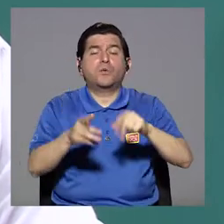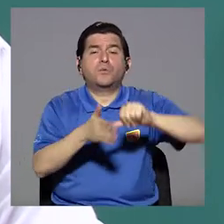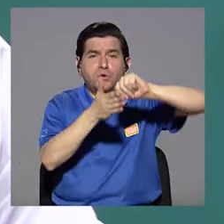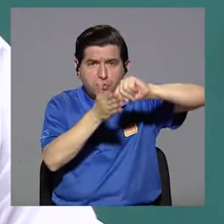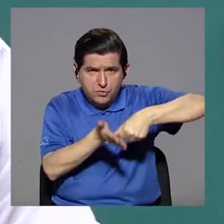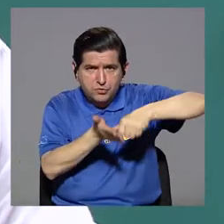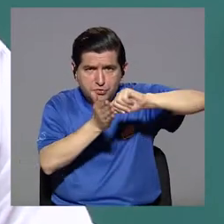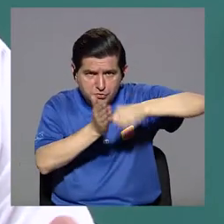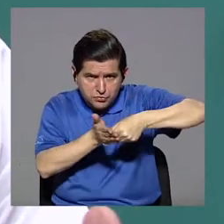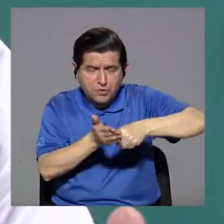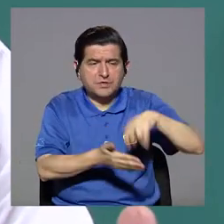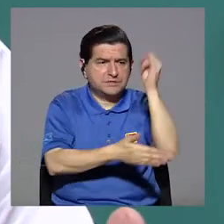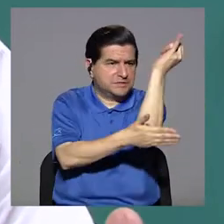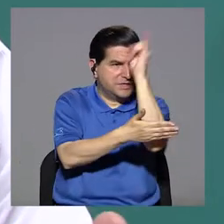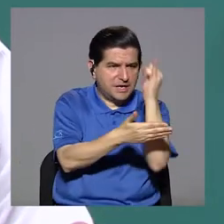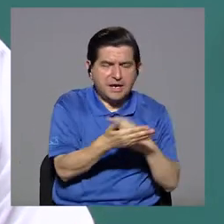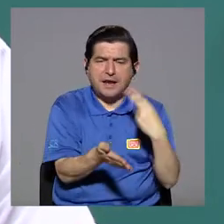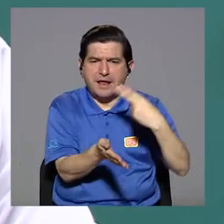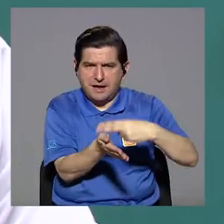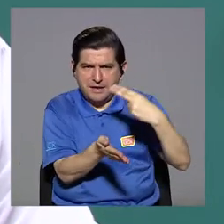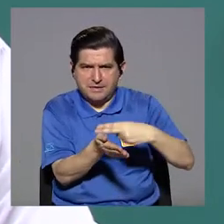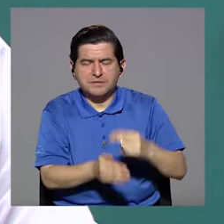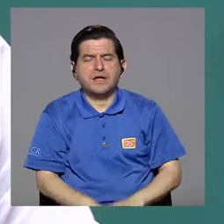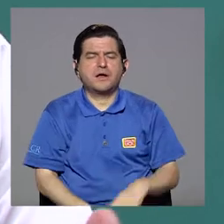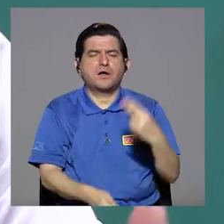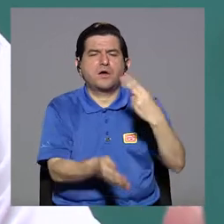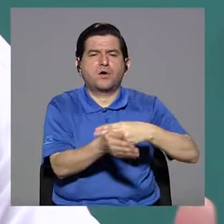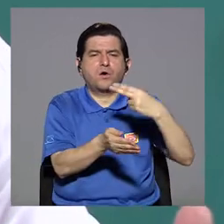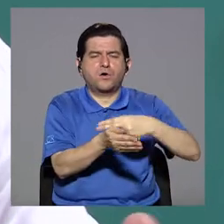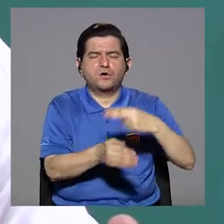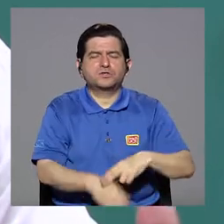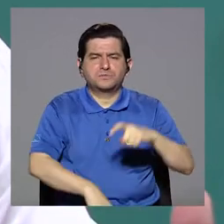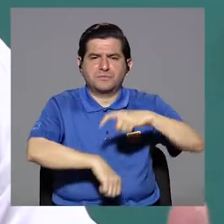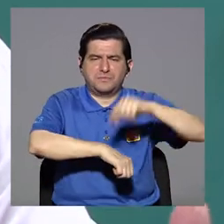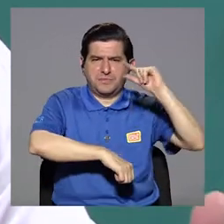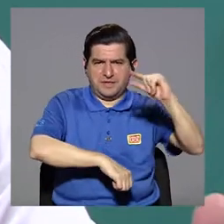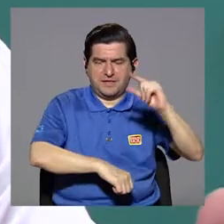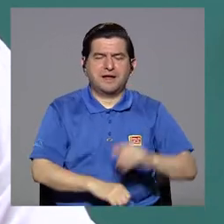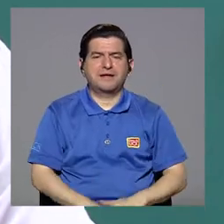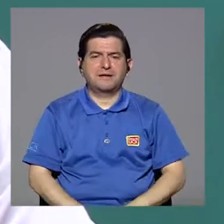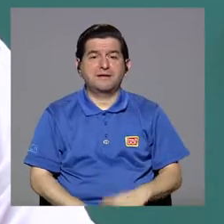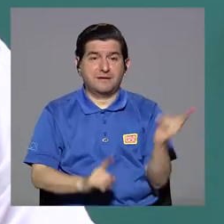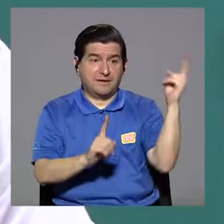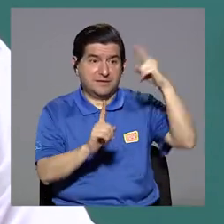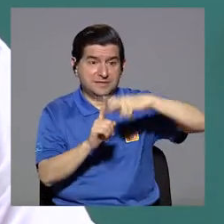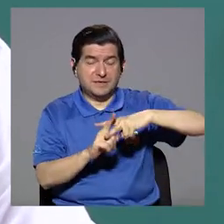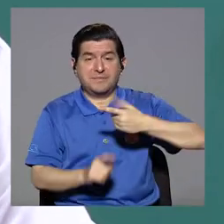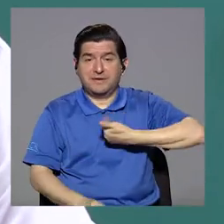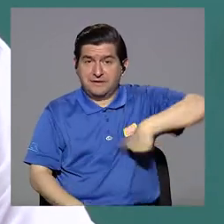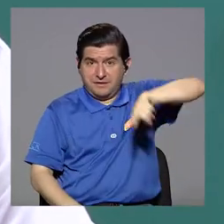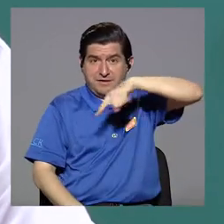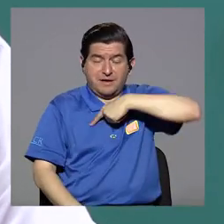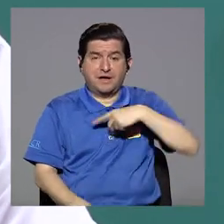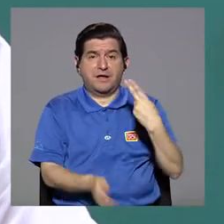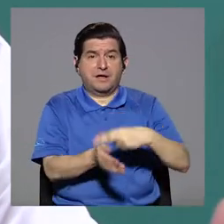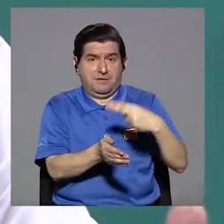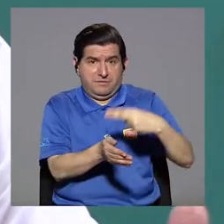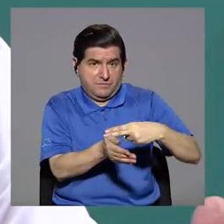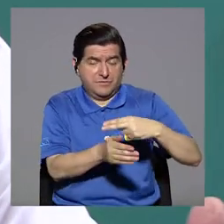de insistir a la hora del diseño de hospital que se hiciera un hospital de ella para implementarlo en versión hospital